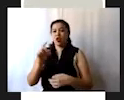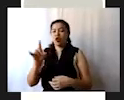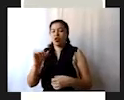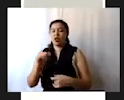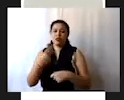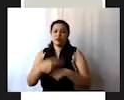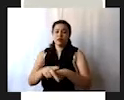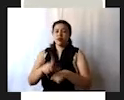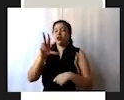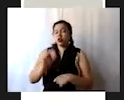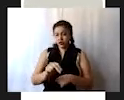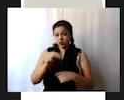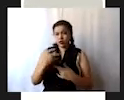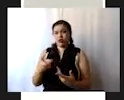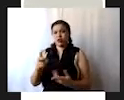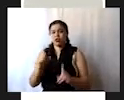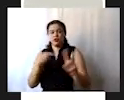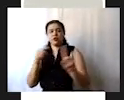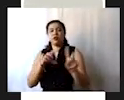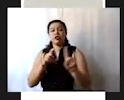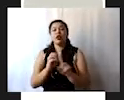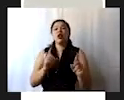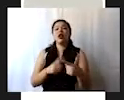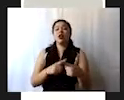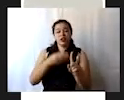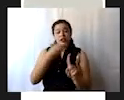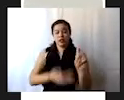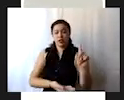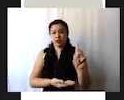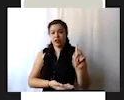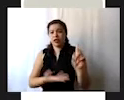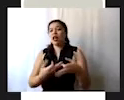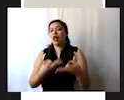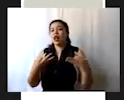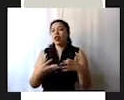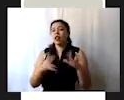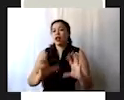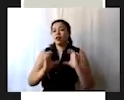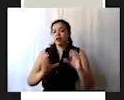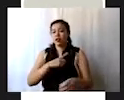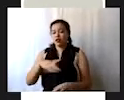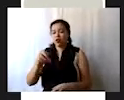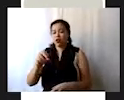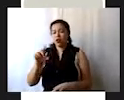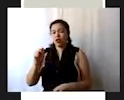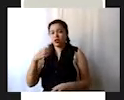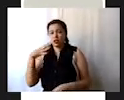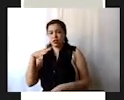son aquellos que se relacionan precisamente con la integridad de la biosfera, que son el ODS 15 de